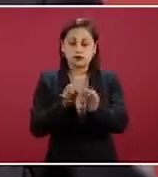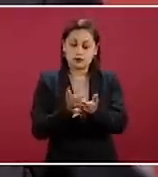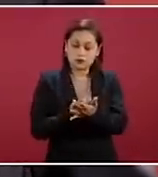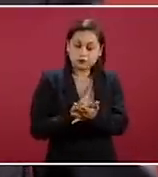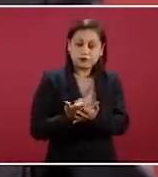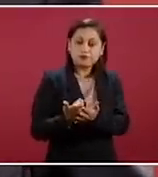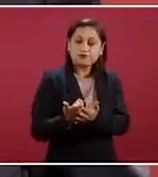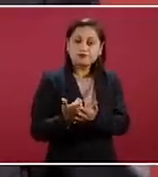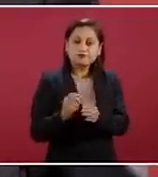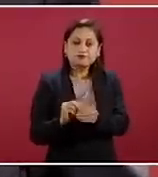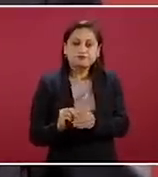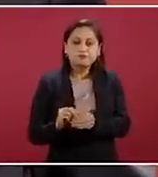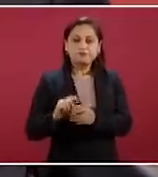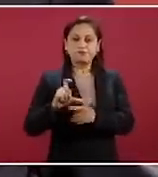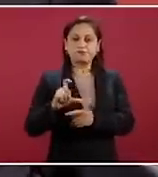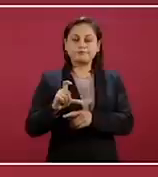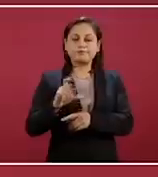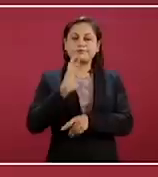sí es